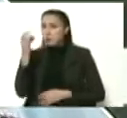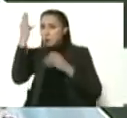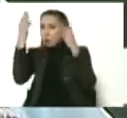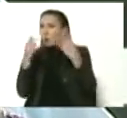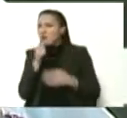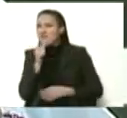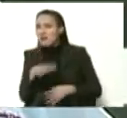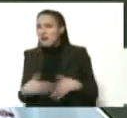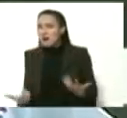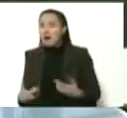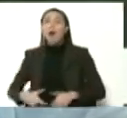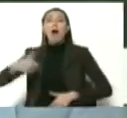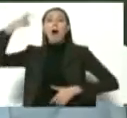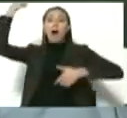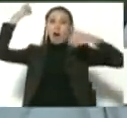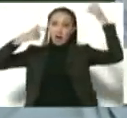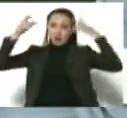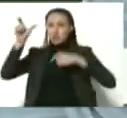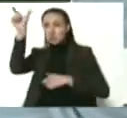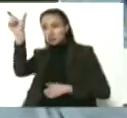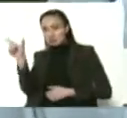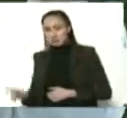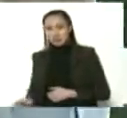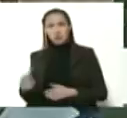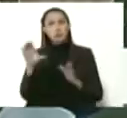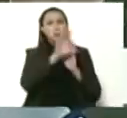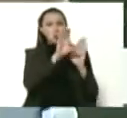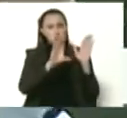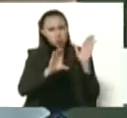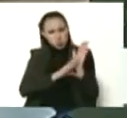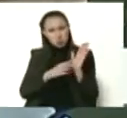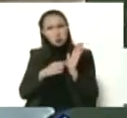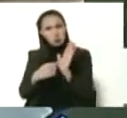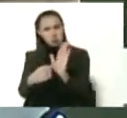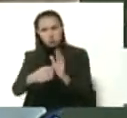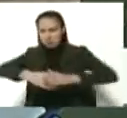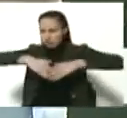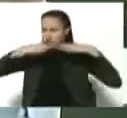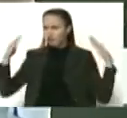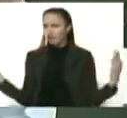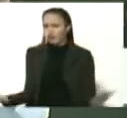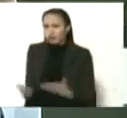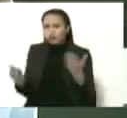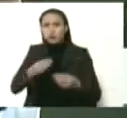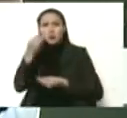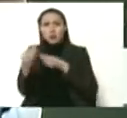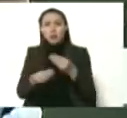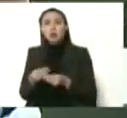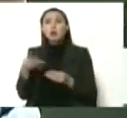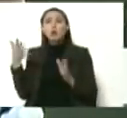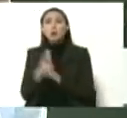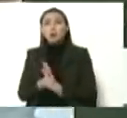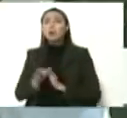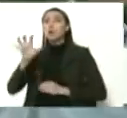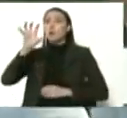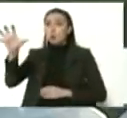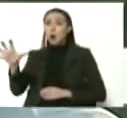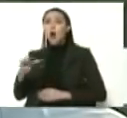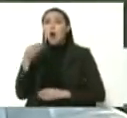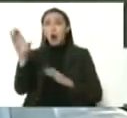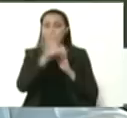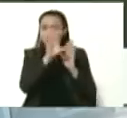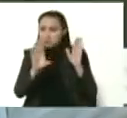Chávez, con la maravillosa constitución bolivariana que impulsó, que establece un estado constitucional